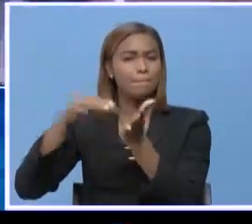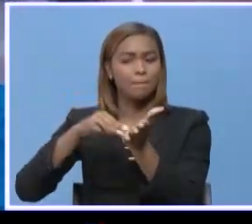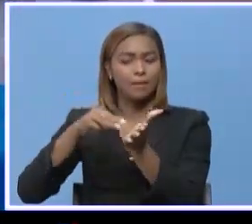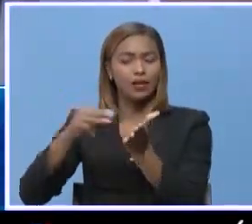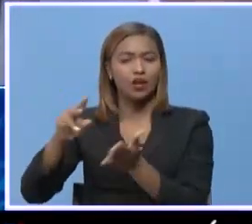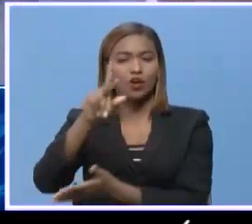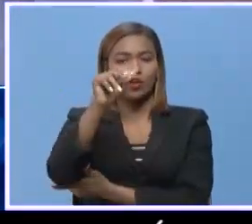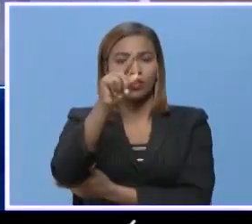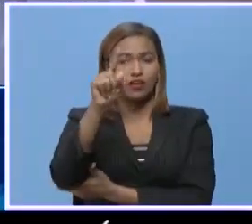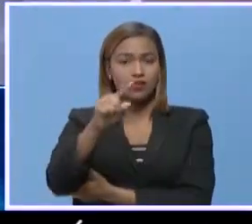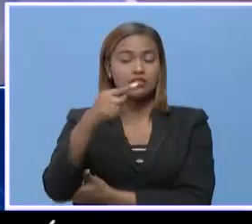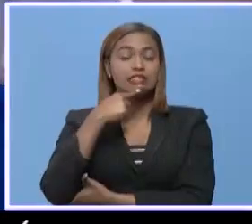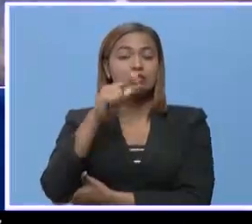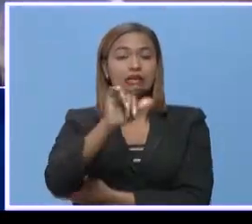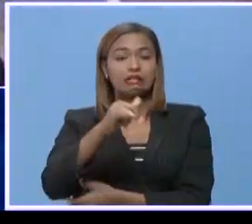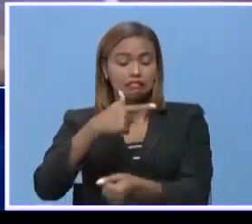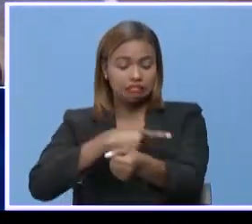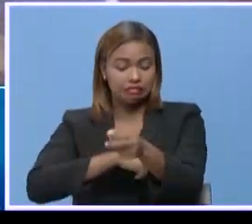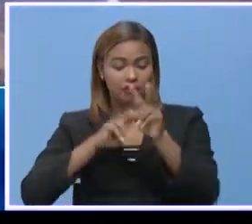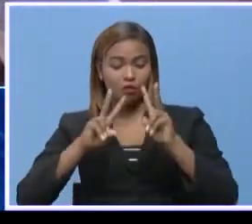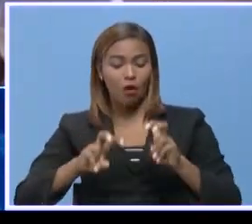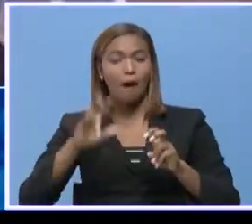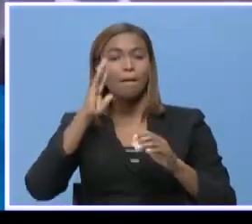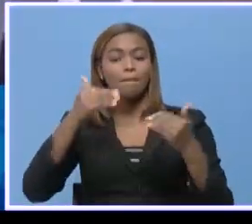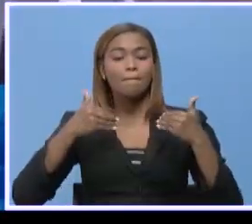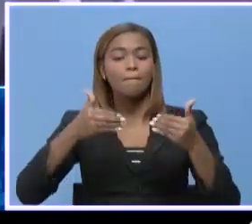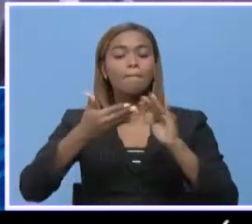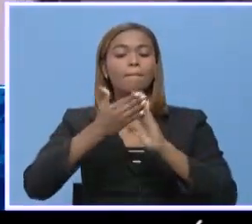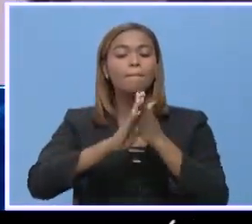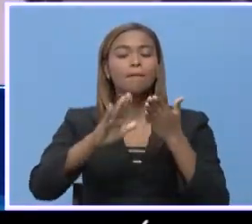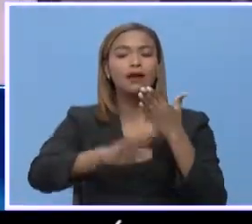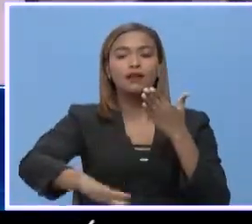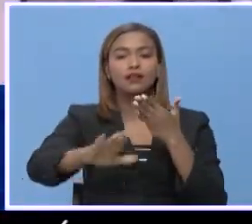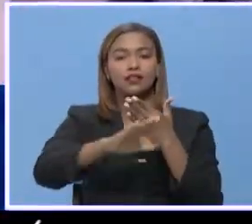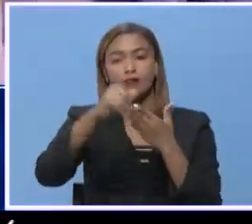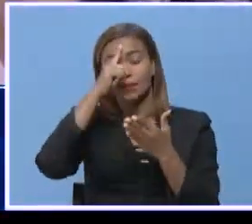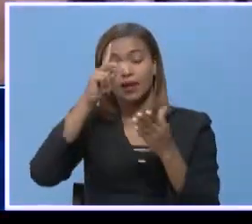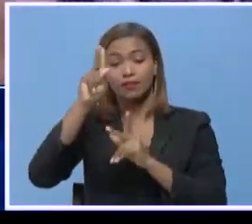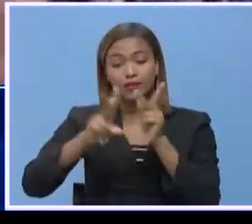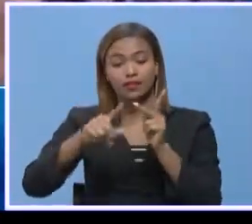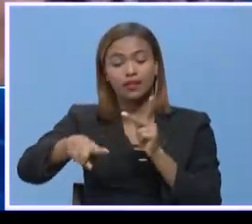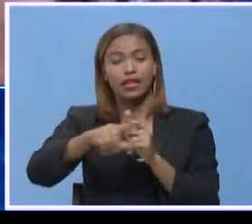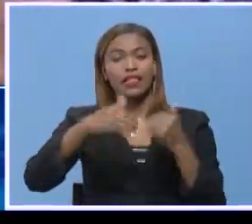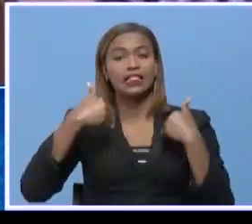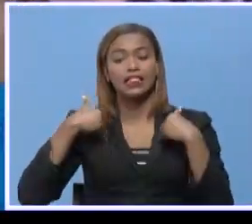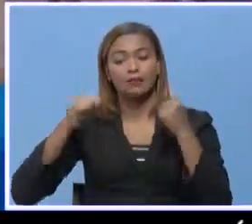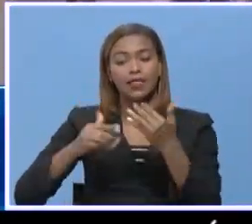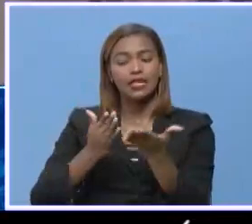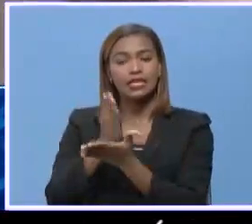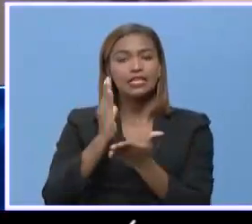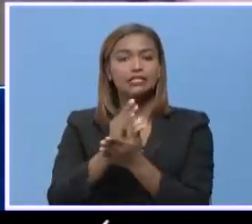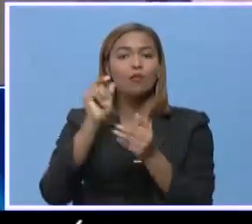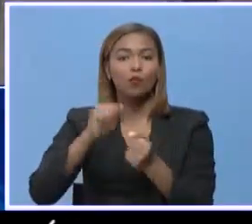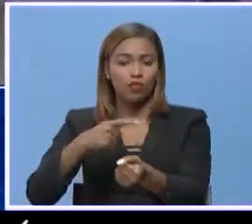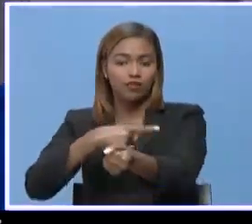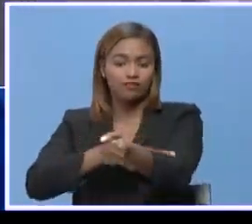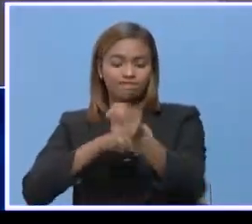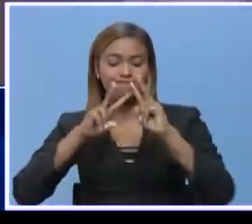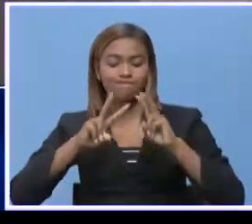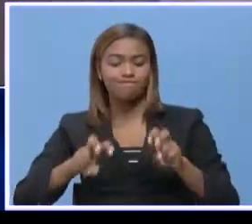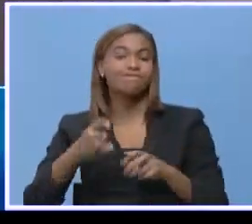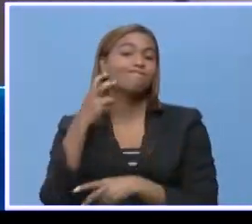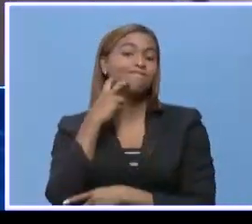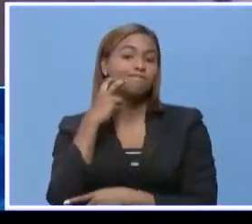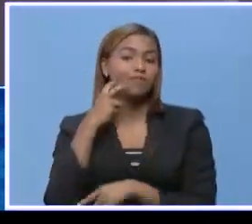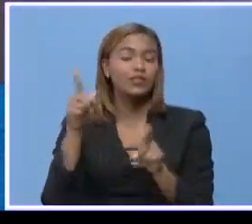Rodríguez indicó que estas pruebas se están realizando en los barrios para que la población tenga acceso a realizarse pruebas gratis